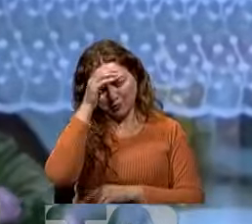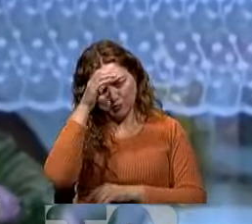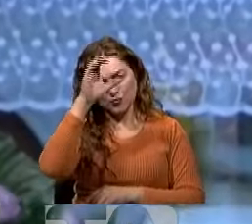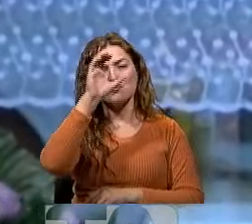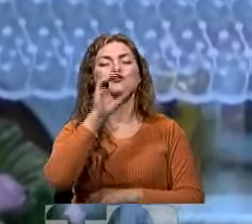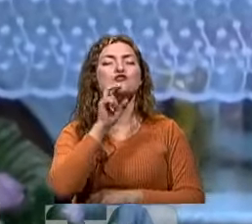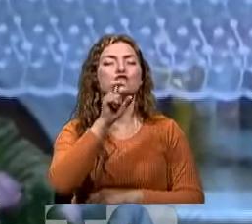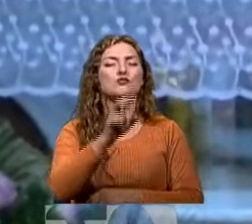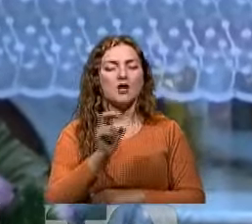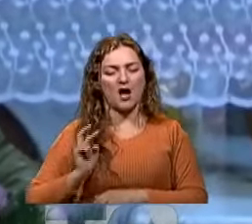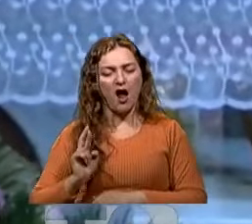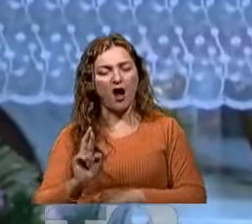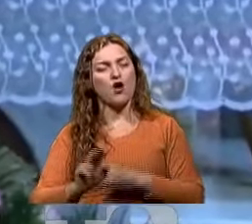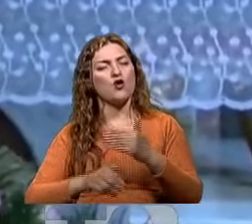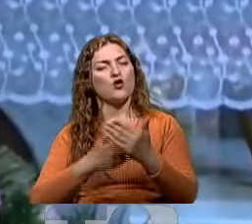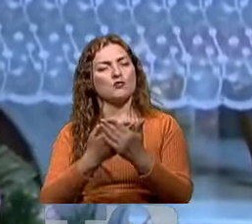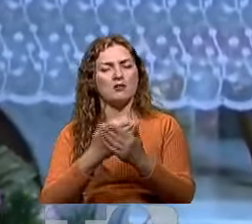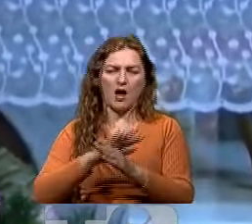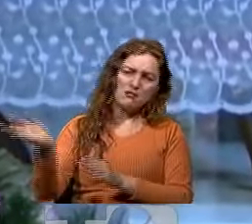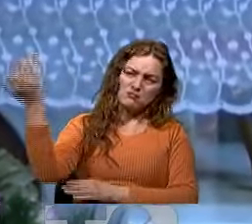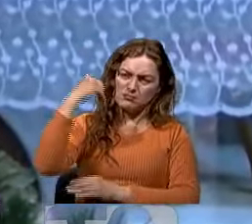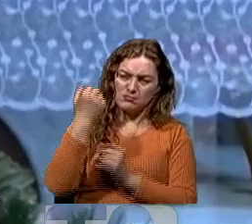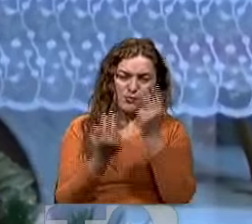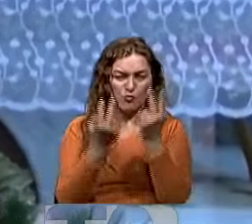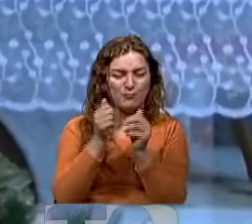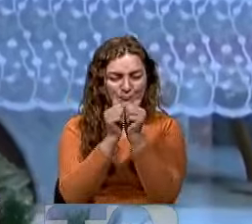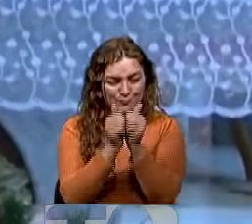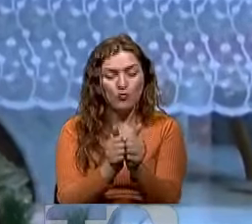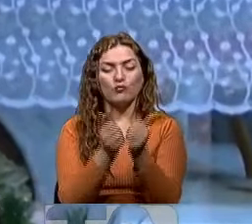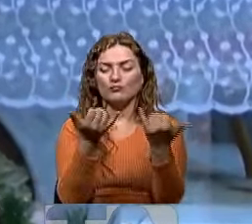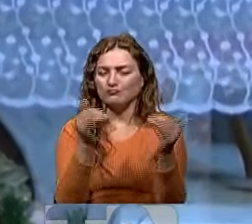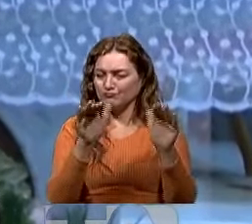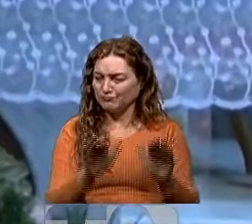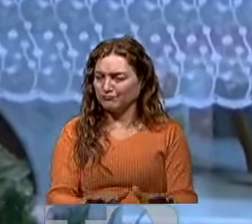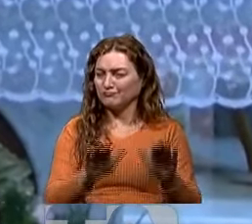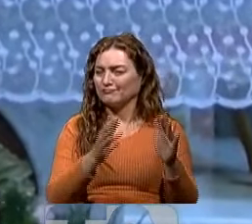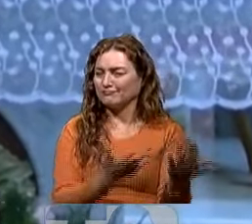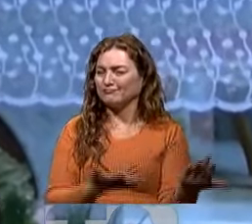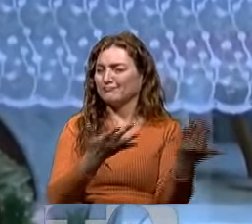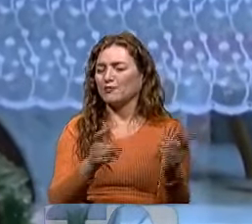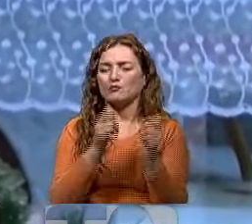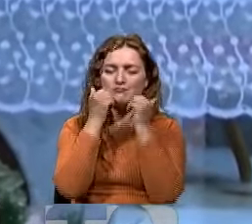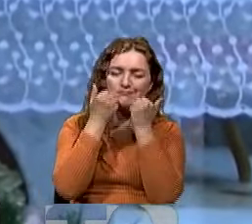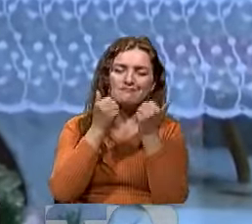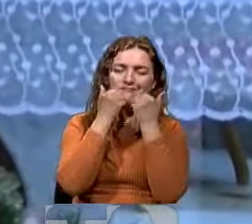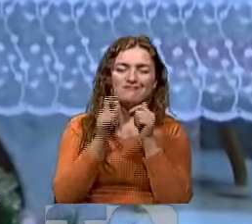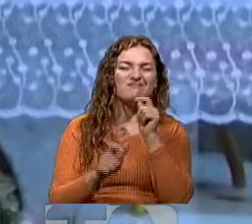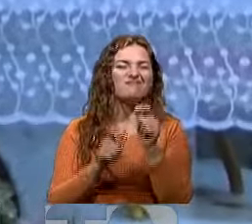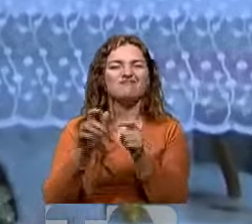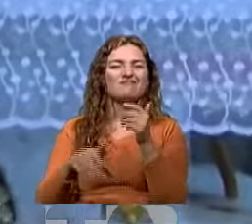es religión. Vengan y visítenos, acompáñennos, que aquí estaremos con esta gente cálida, con esta